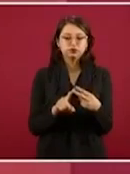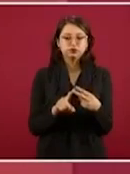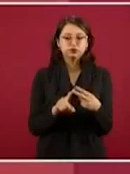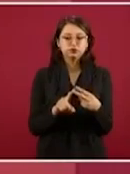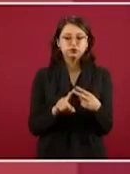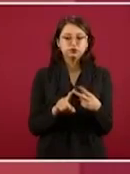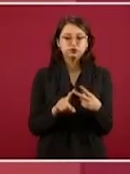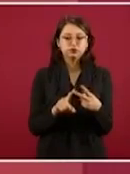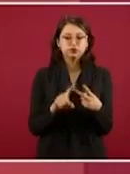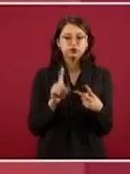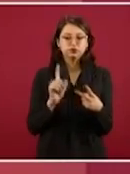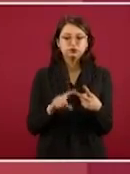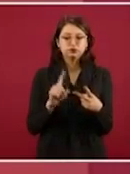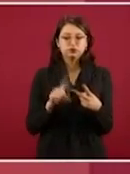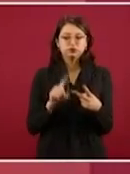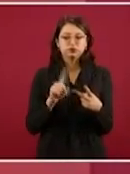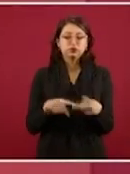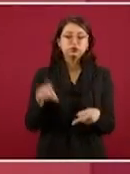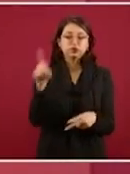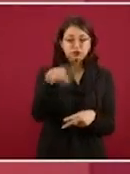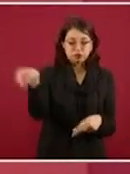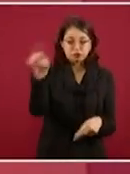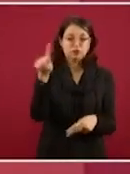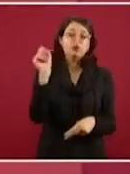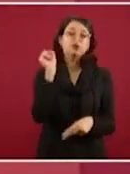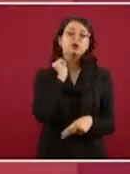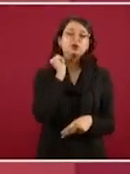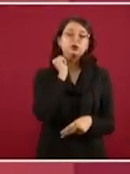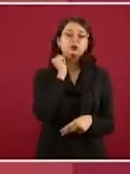que sean los senadores,